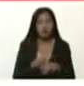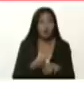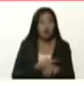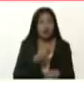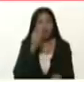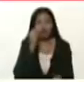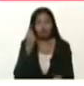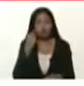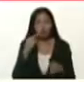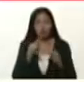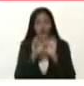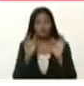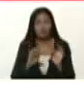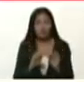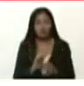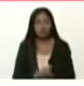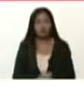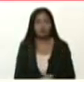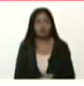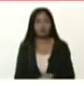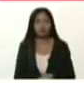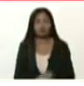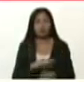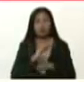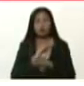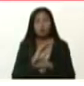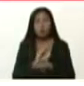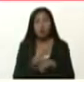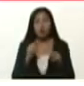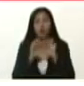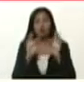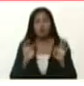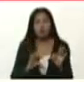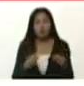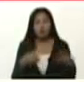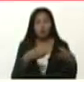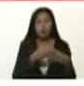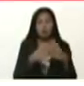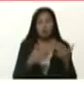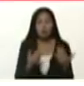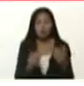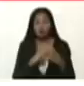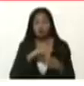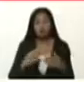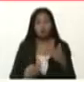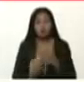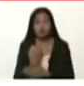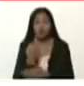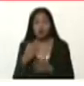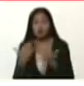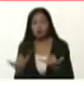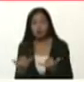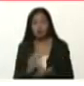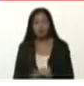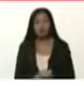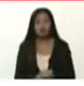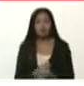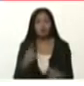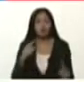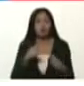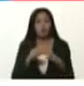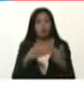gobernaciones y a los protectorados a través de corporaciones que vamos a fundar. Le estoy